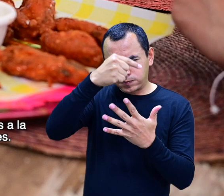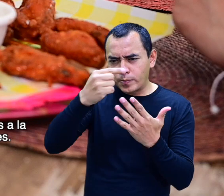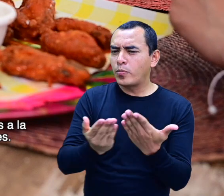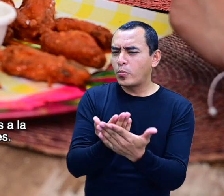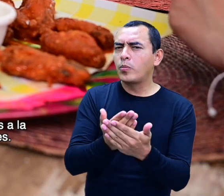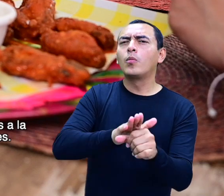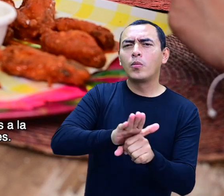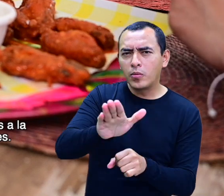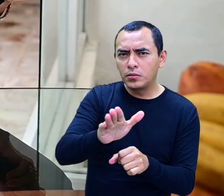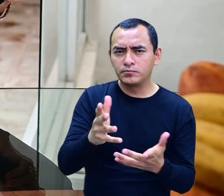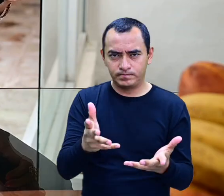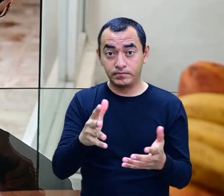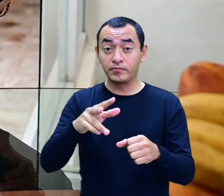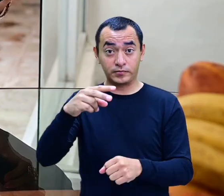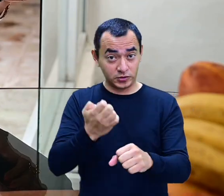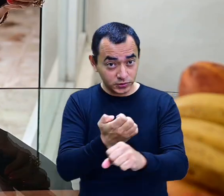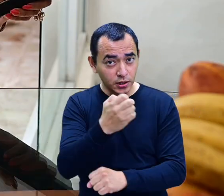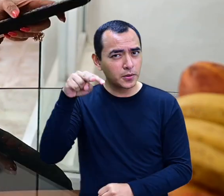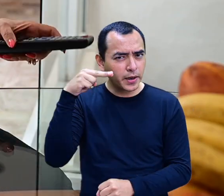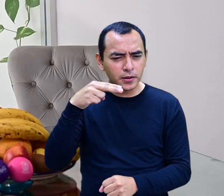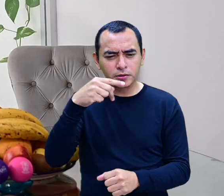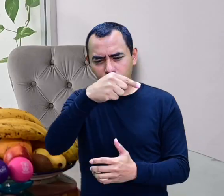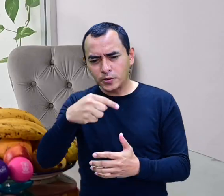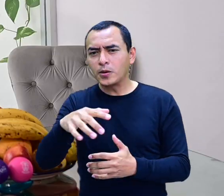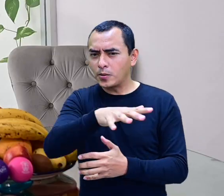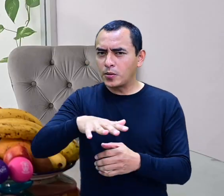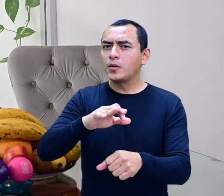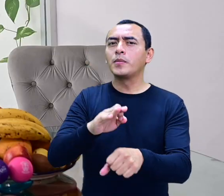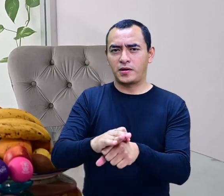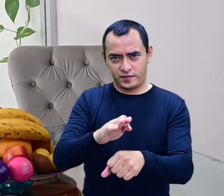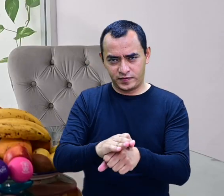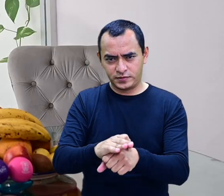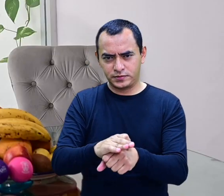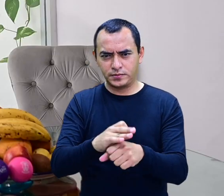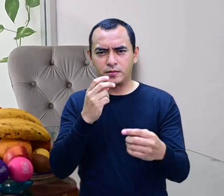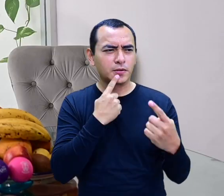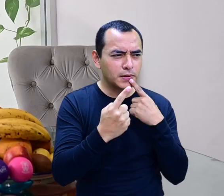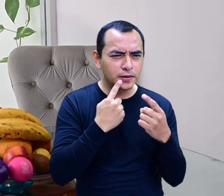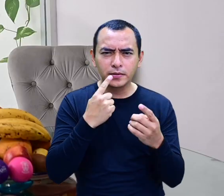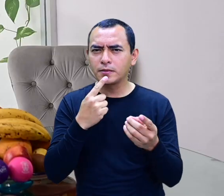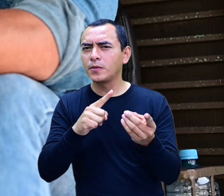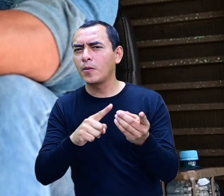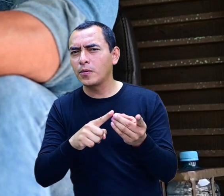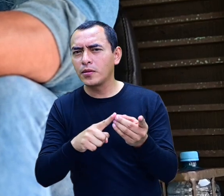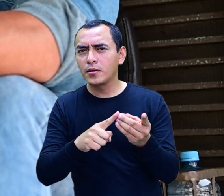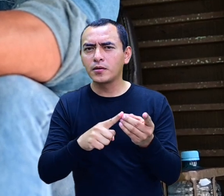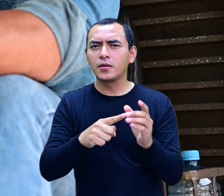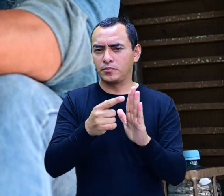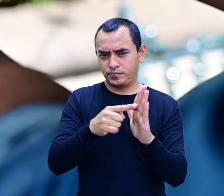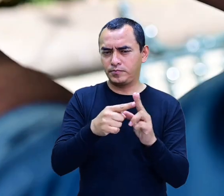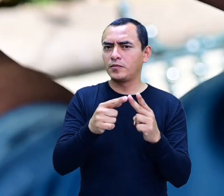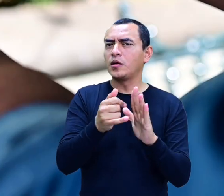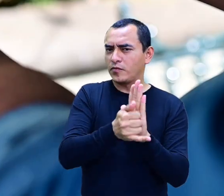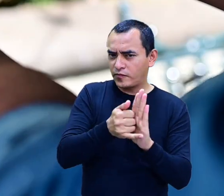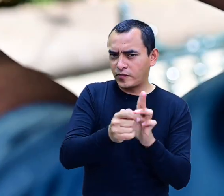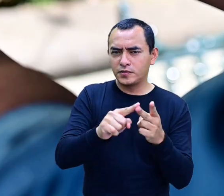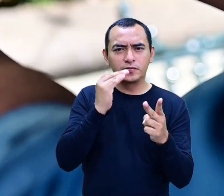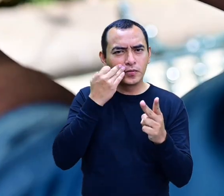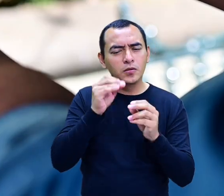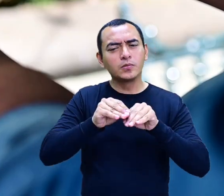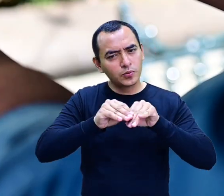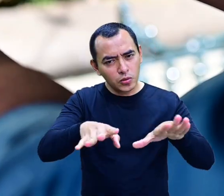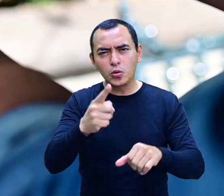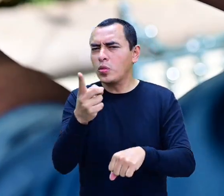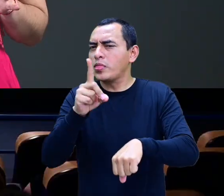30 diputaciones locales. Será una gran oportunidad para conocer las propuestas y proyectos de las candidaturas. Estos debates los podrás ver y escuchar